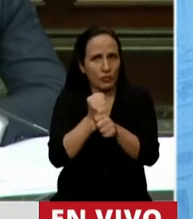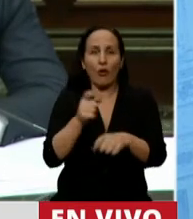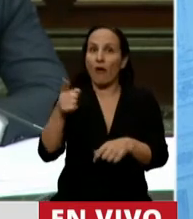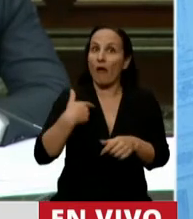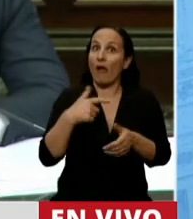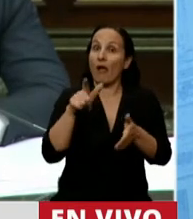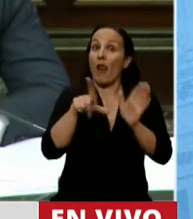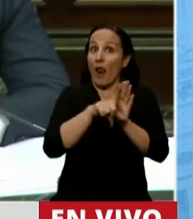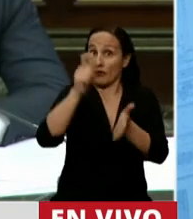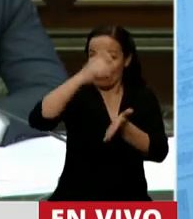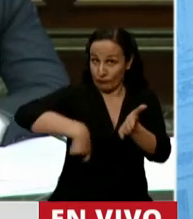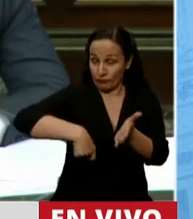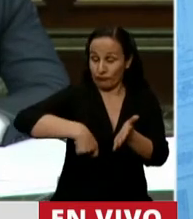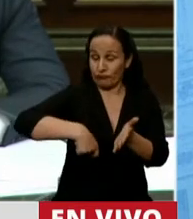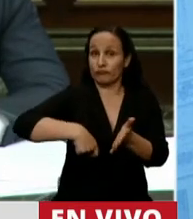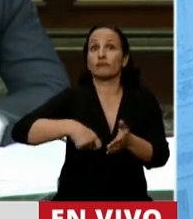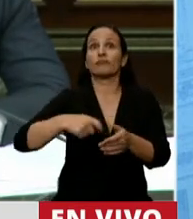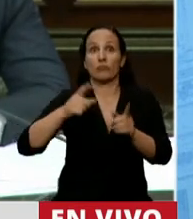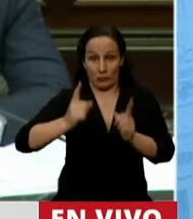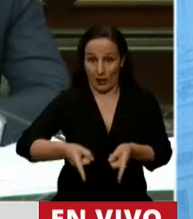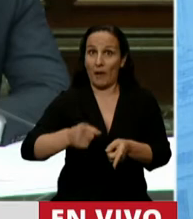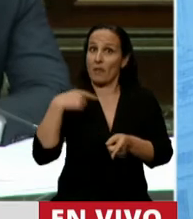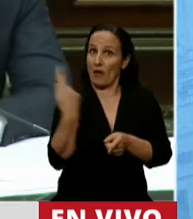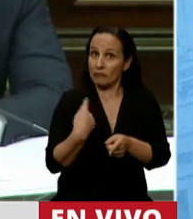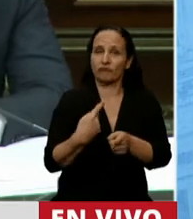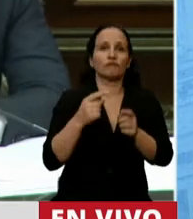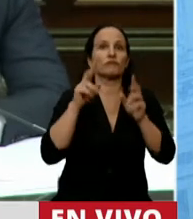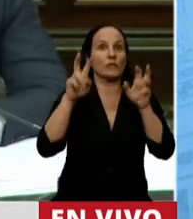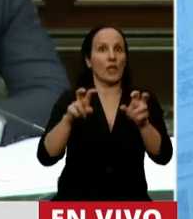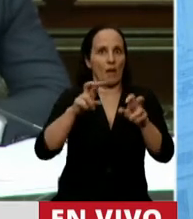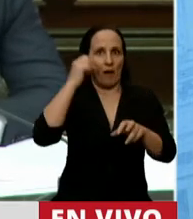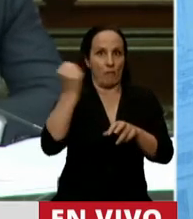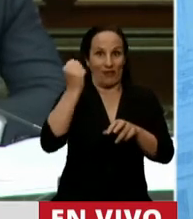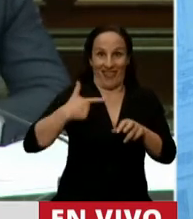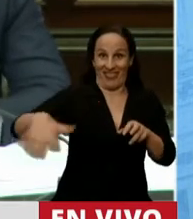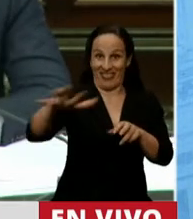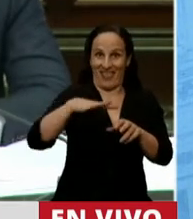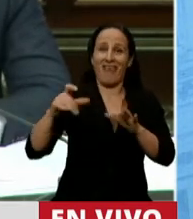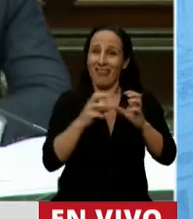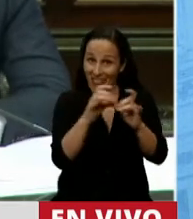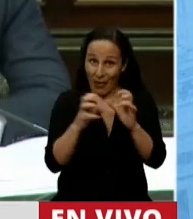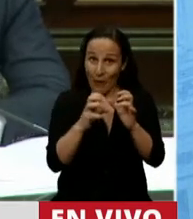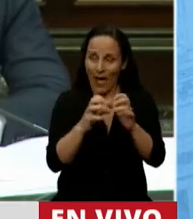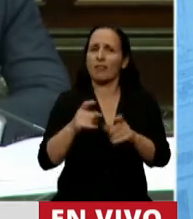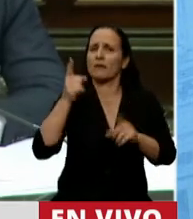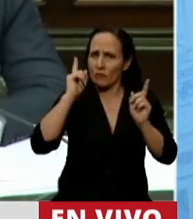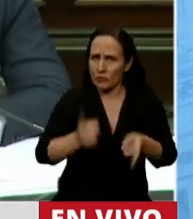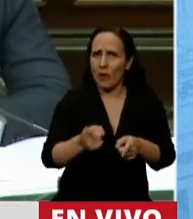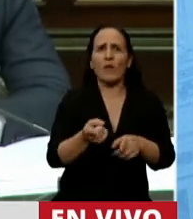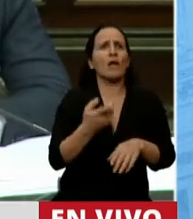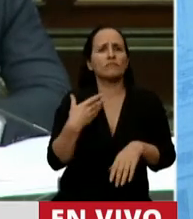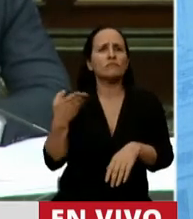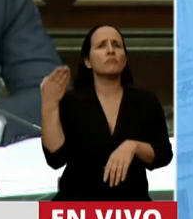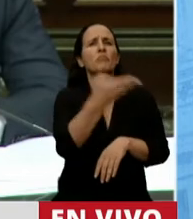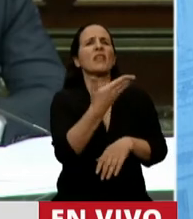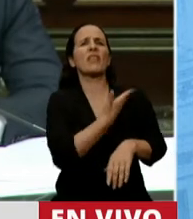firmando leyes, no solo debatiendo temas de interés público, también pidiéndoles a ustedes las explicaciones que